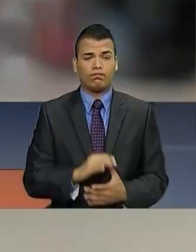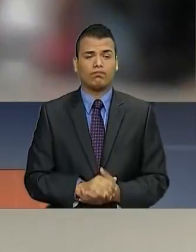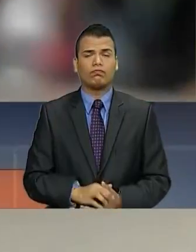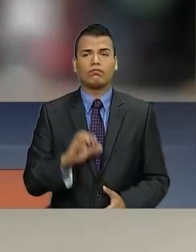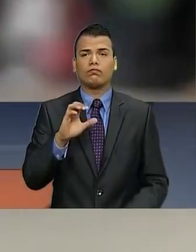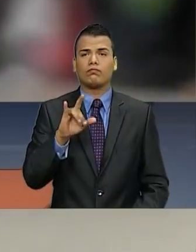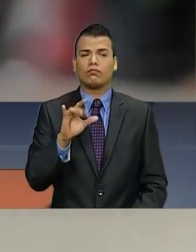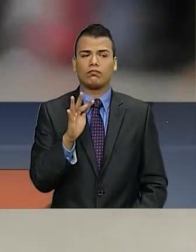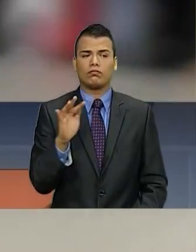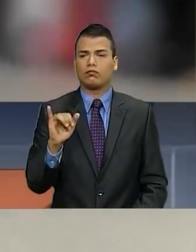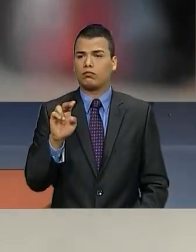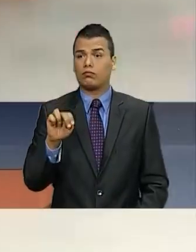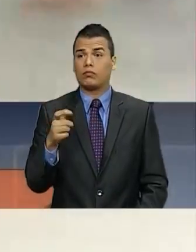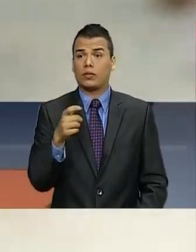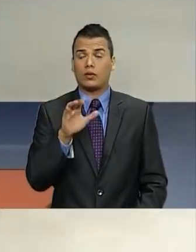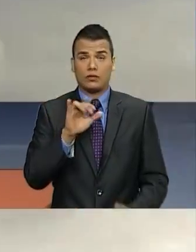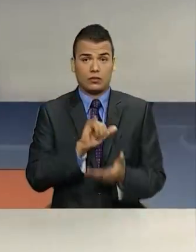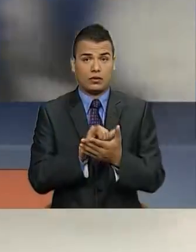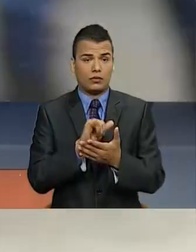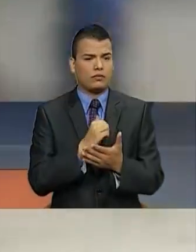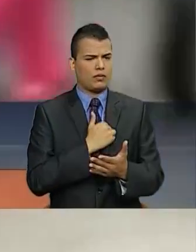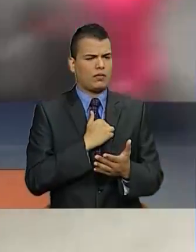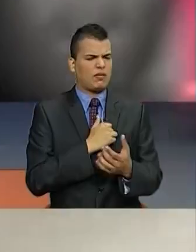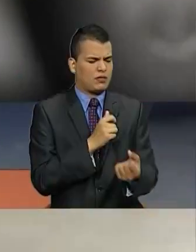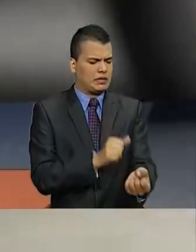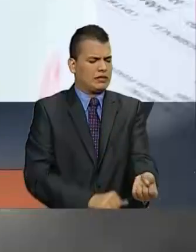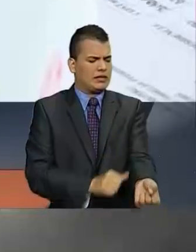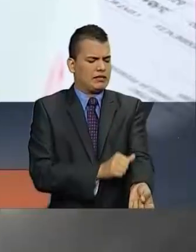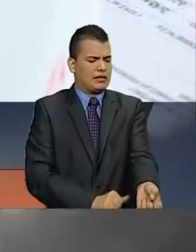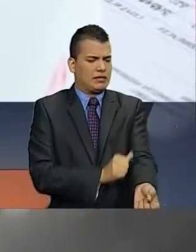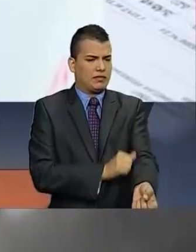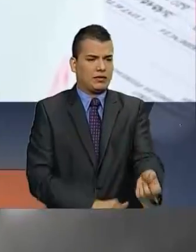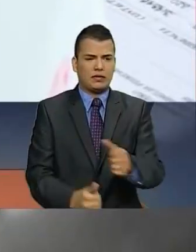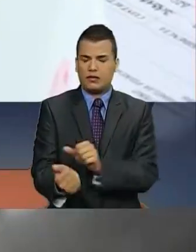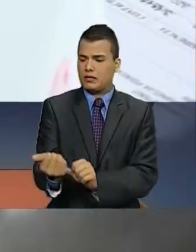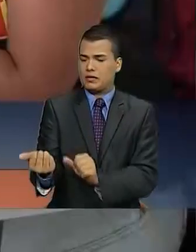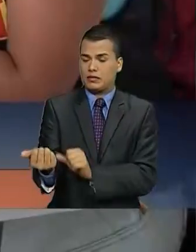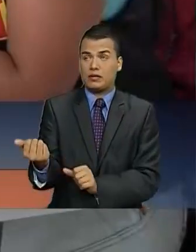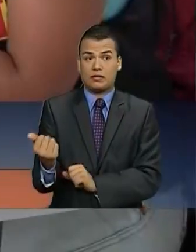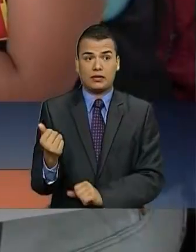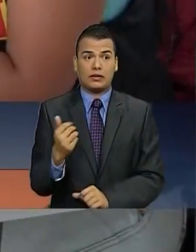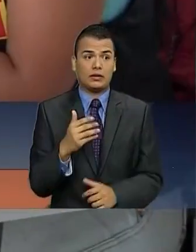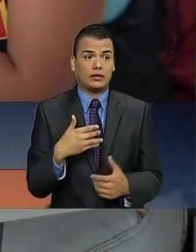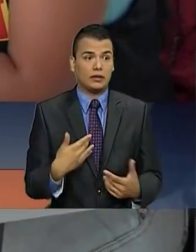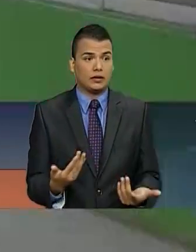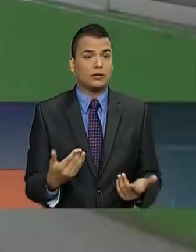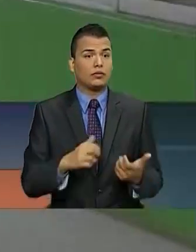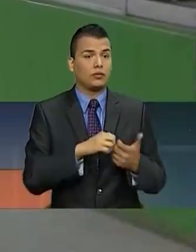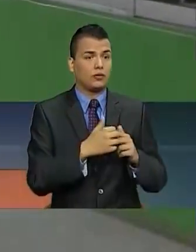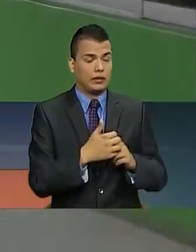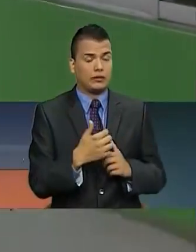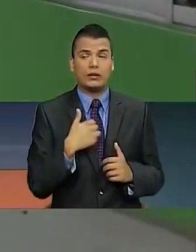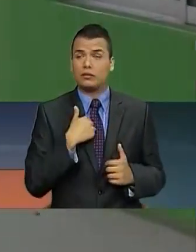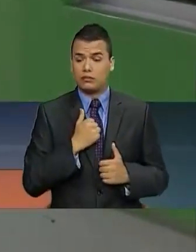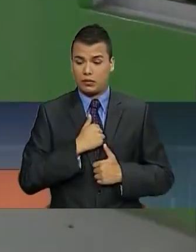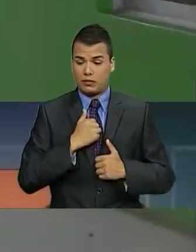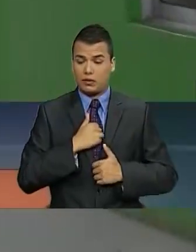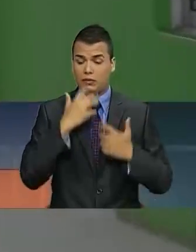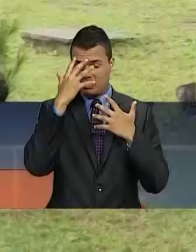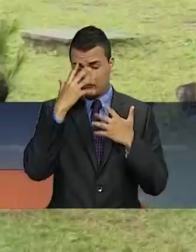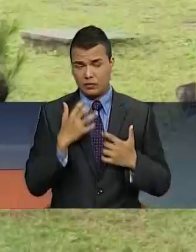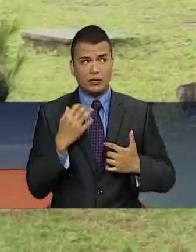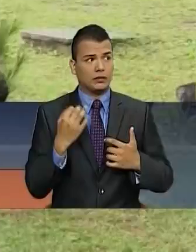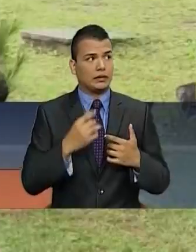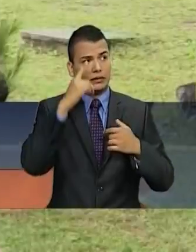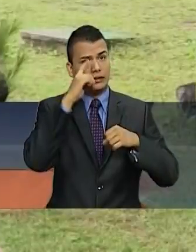cutting es un hábito negativo de autogenerarse lesiones cortantes en la piel. Esta dificultad emocional encendió las alarmas de las